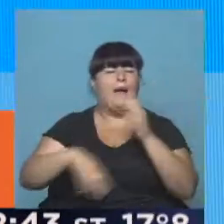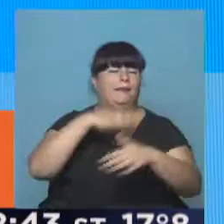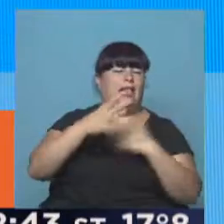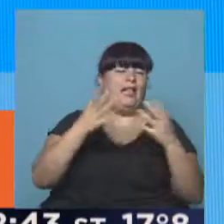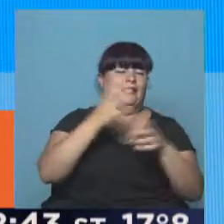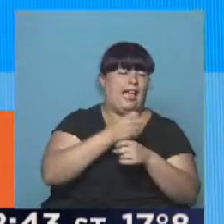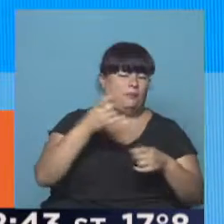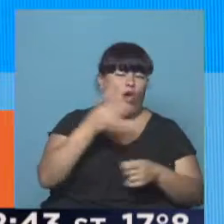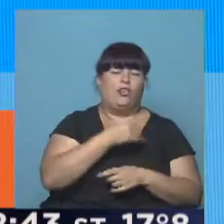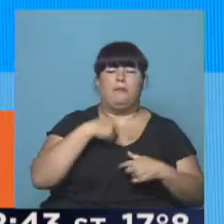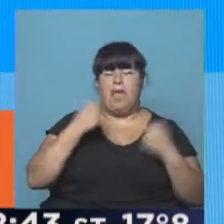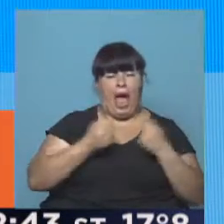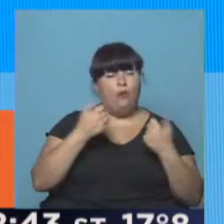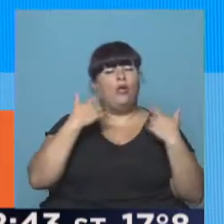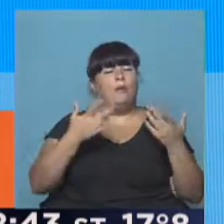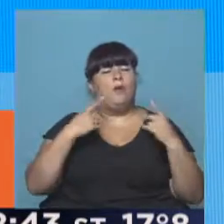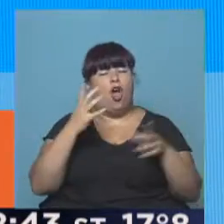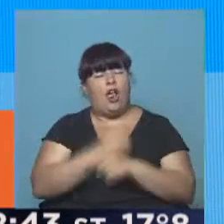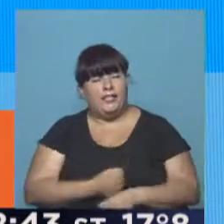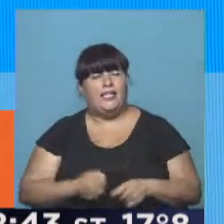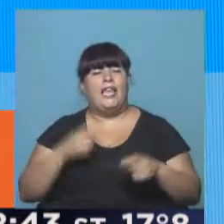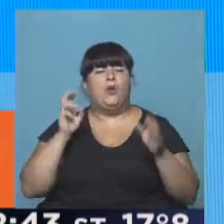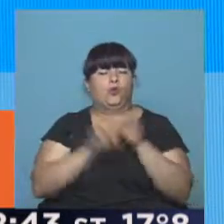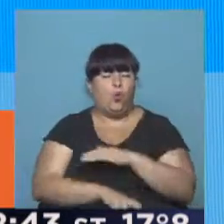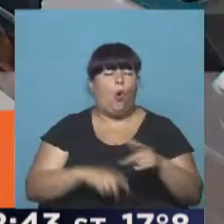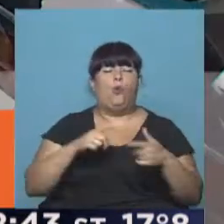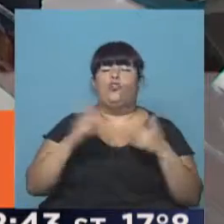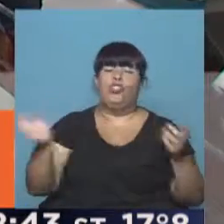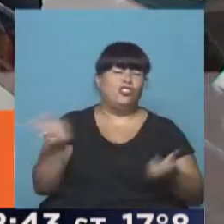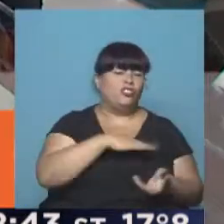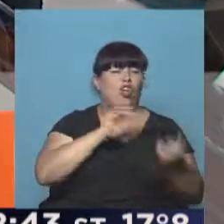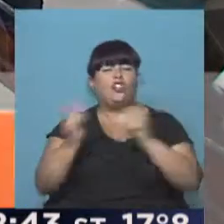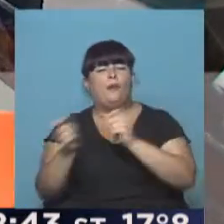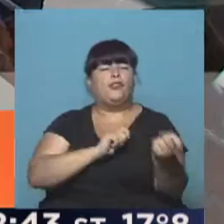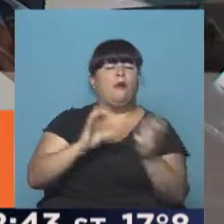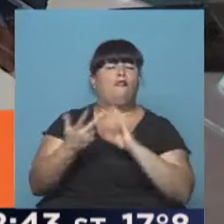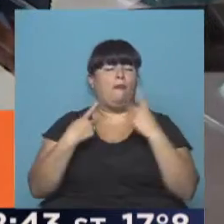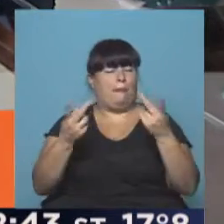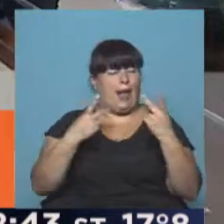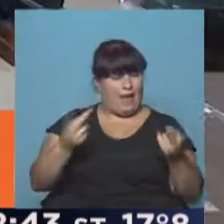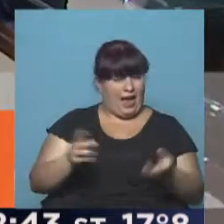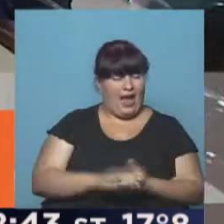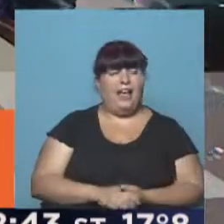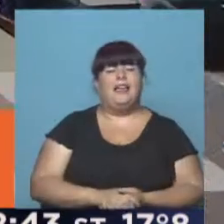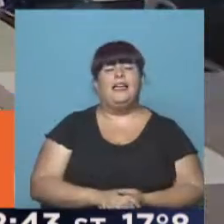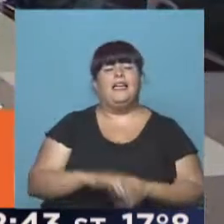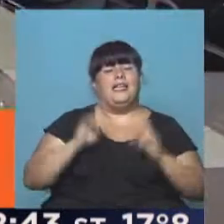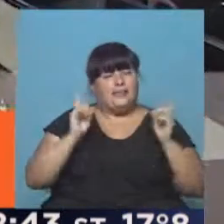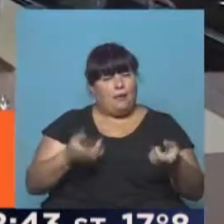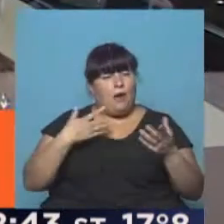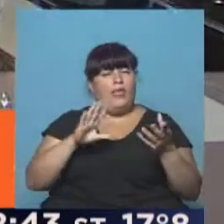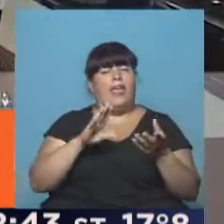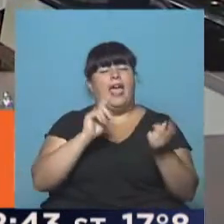transporte que puede ser mi vehículo pero también colectivo subte o sea todas las alternativas de transporte público y poder hacer